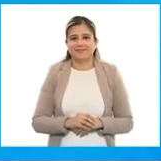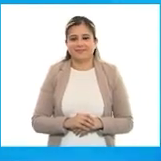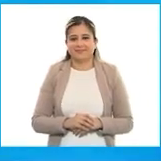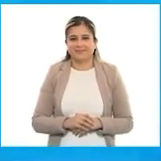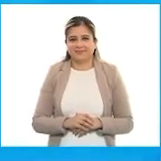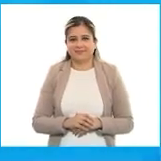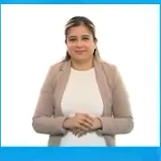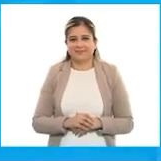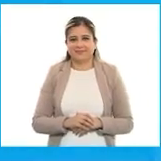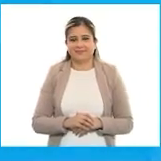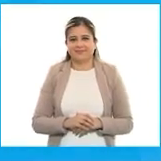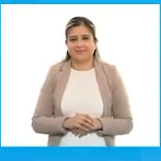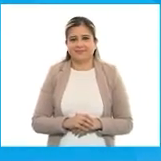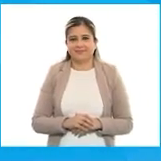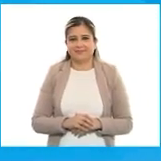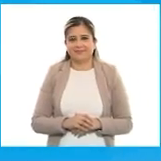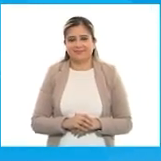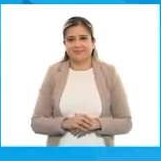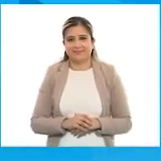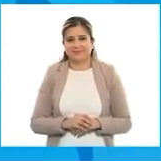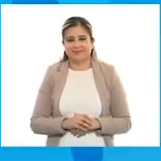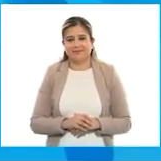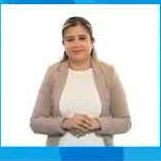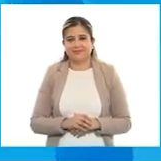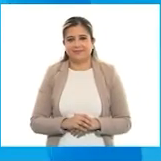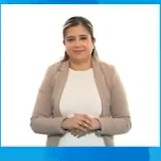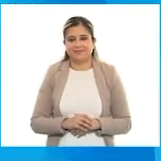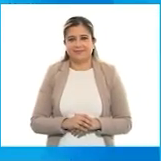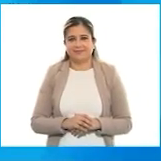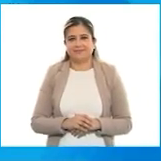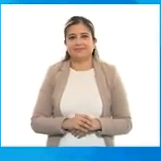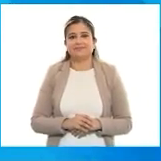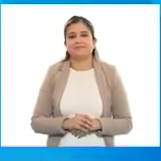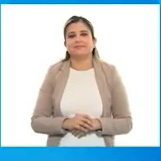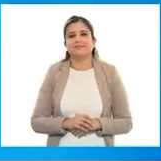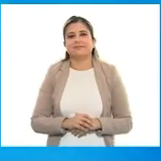alimentar a las